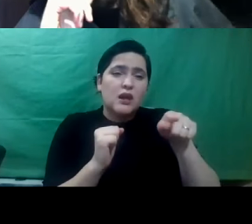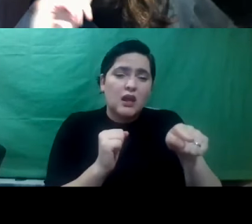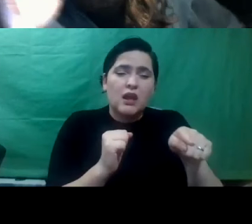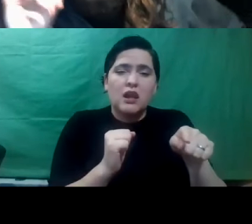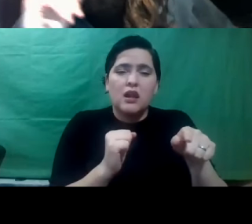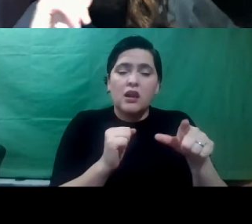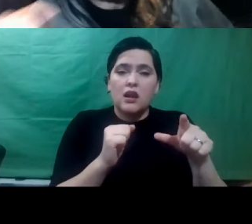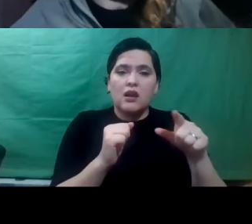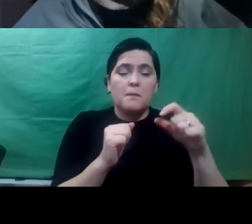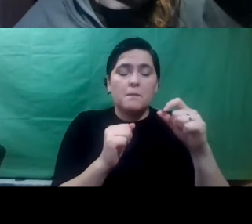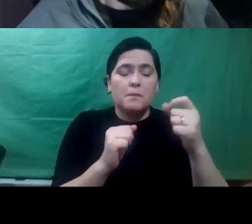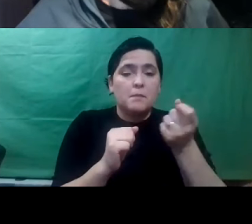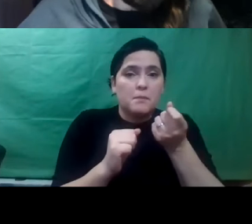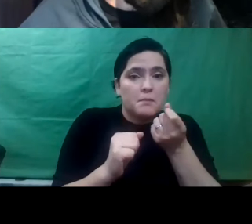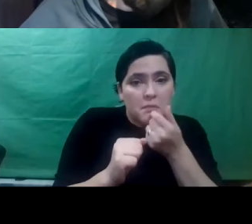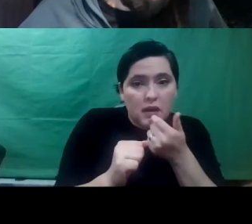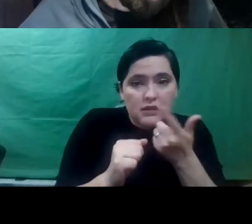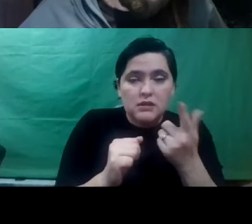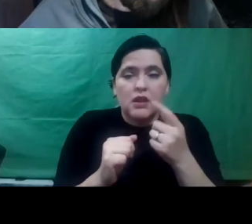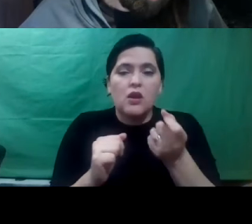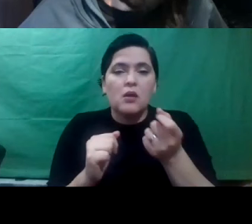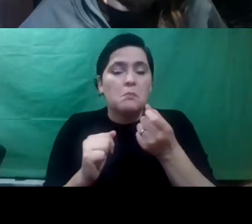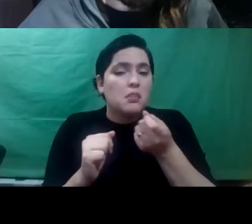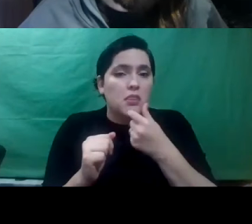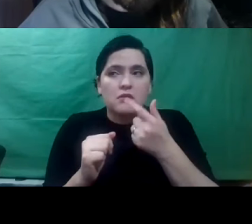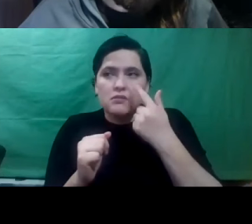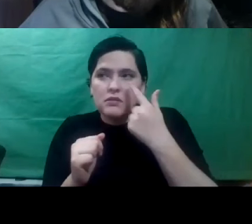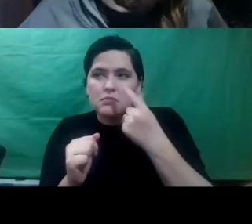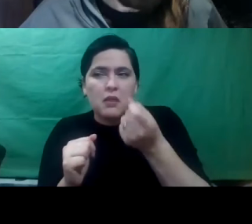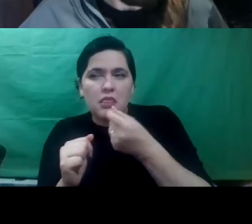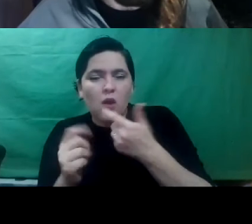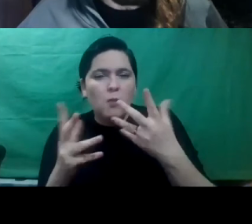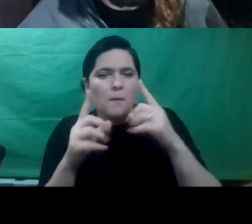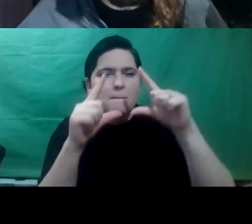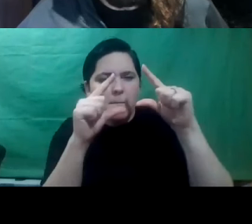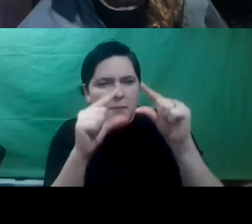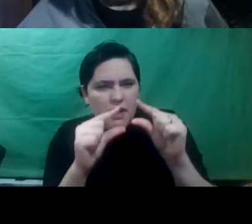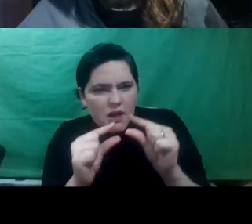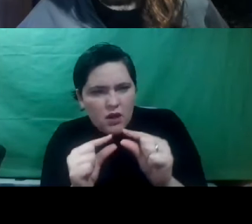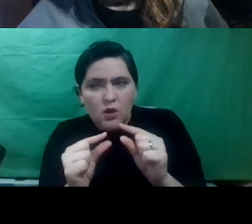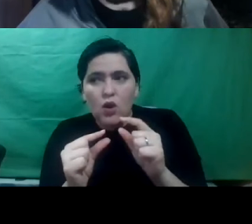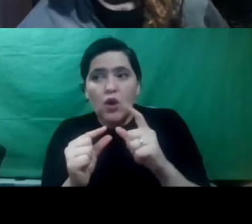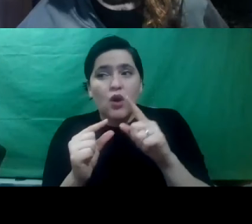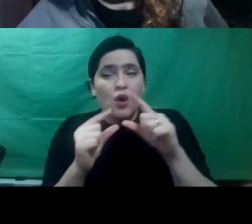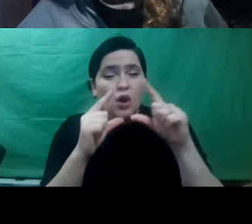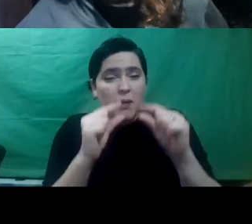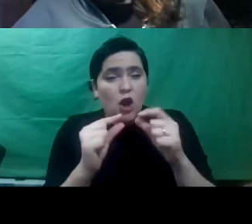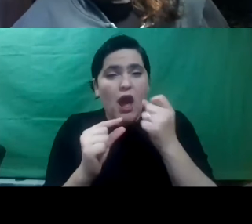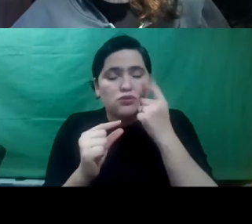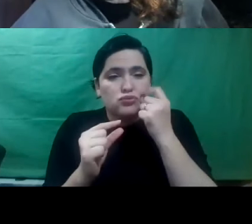condición, digamos, tipo LSD y la calculamos. Entonces todo lo que está en azul son disminuciones de la entropía y todo lo que está en rojo son aumentos de la